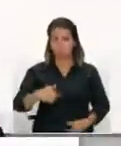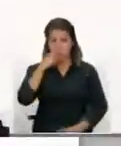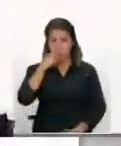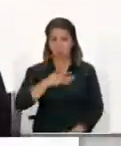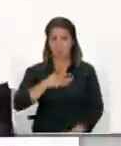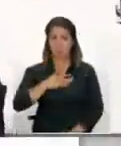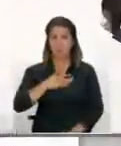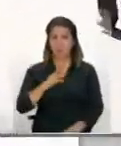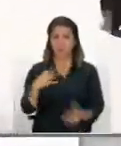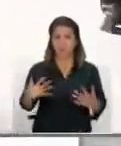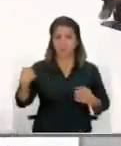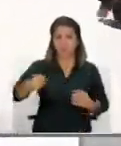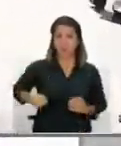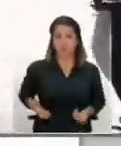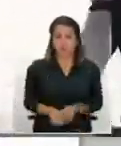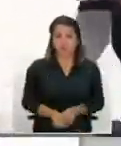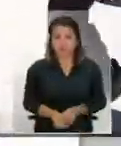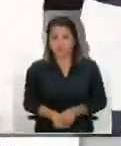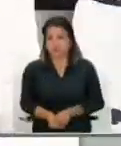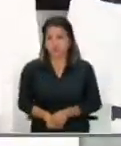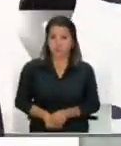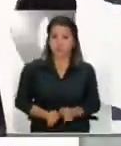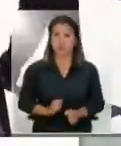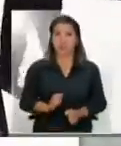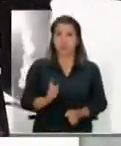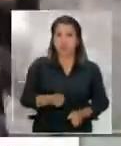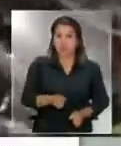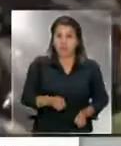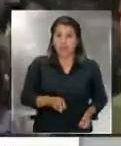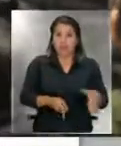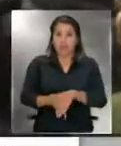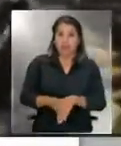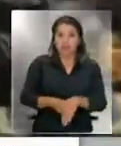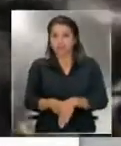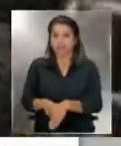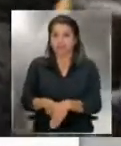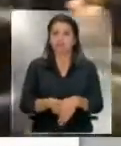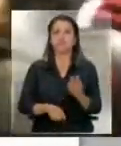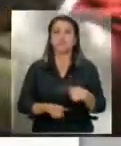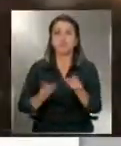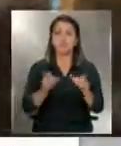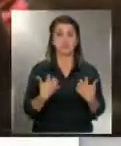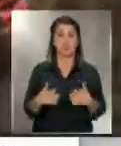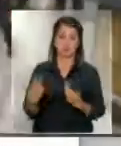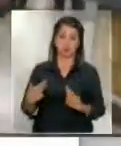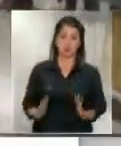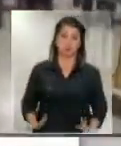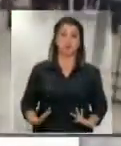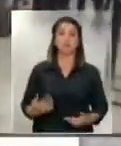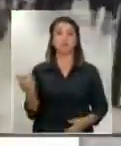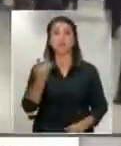con los bonos, para no pasar a hallar a la gente, obviamente hay gente que se molesta. Fue un estudio de la Universidad de Chile el que